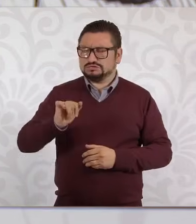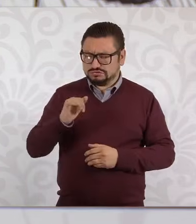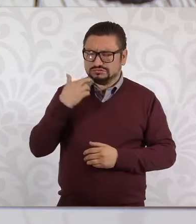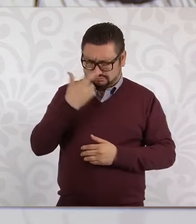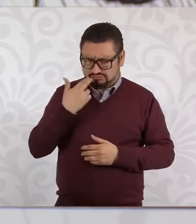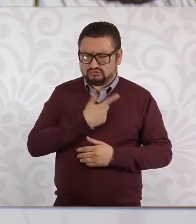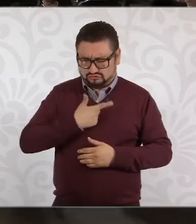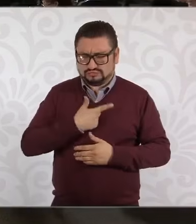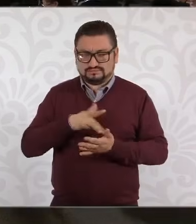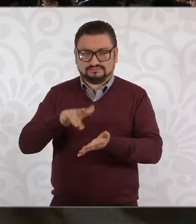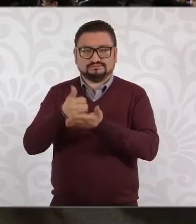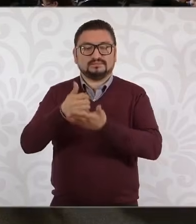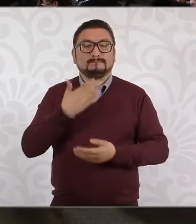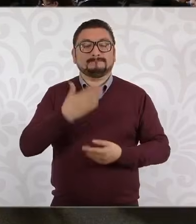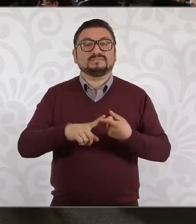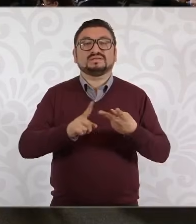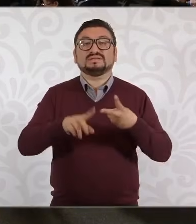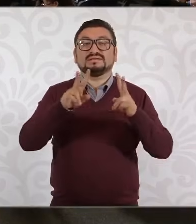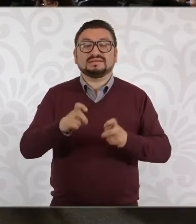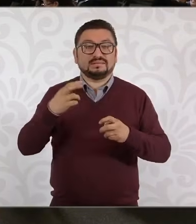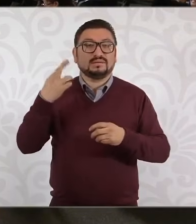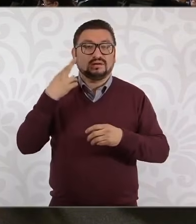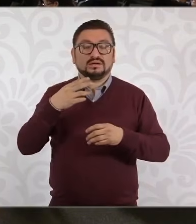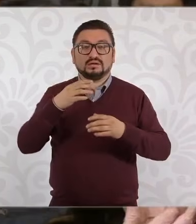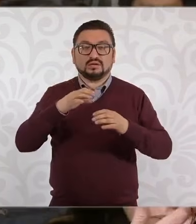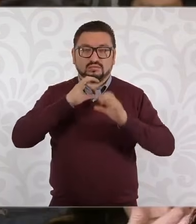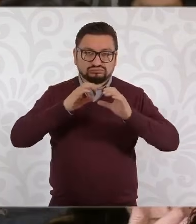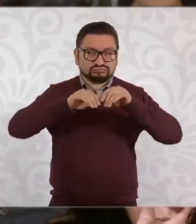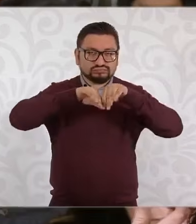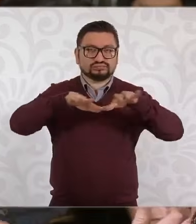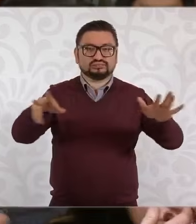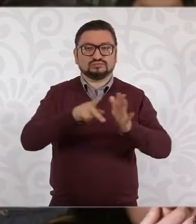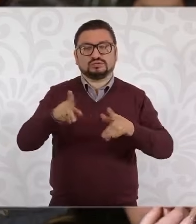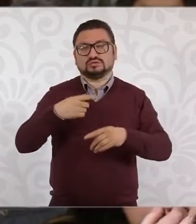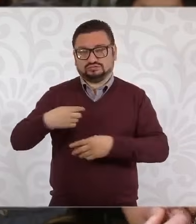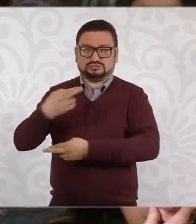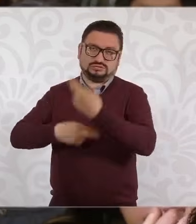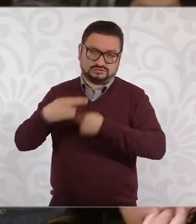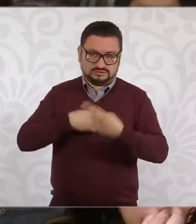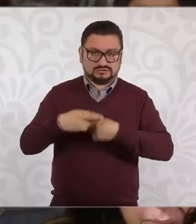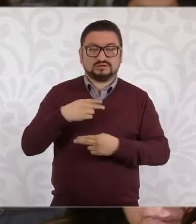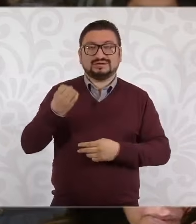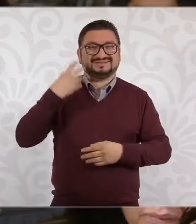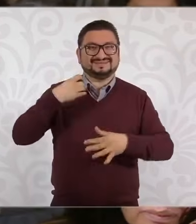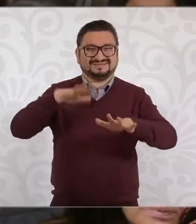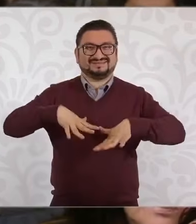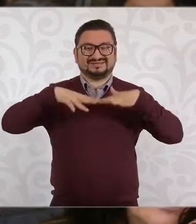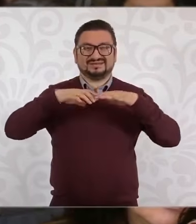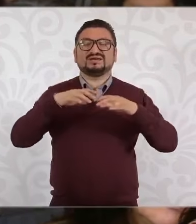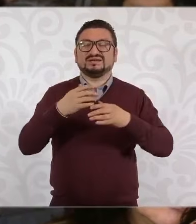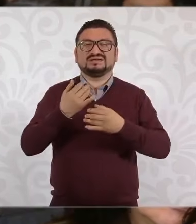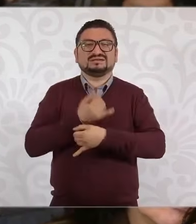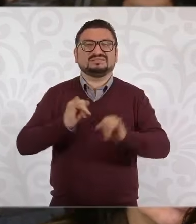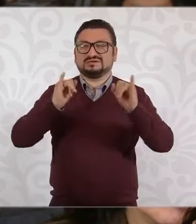bien. Y en el mismo tema de los medios de comunicación vengo regresando, no pude estar en el evento de comunicadores